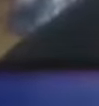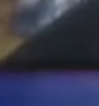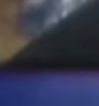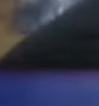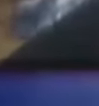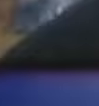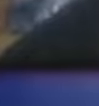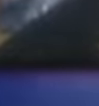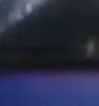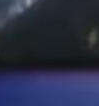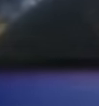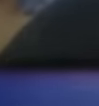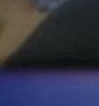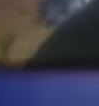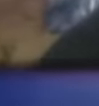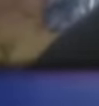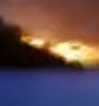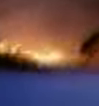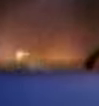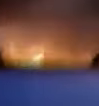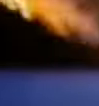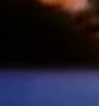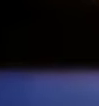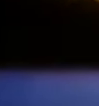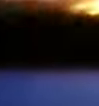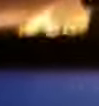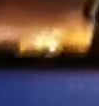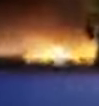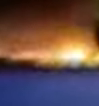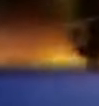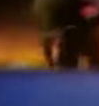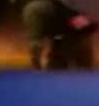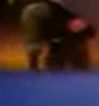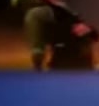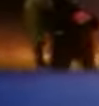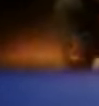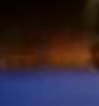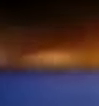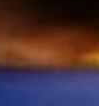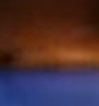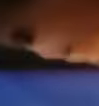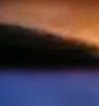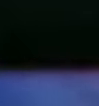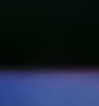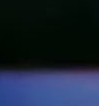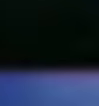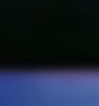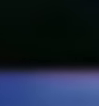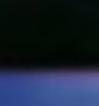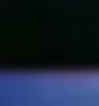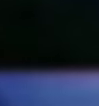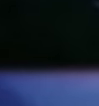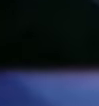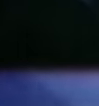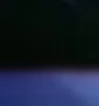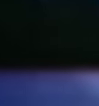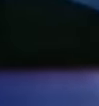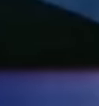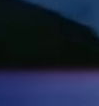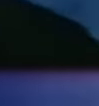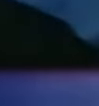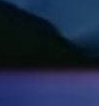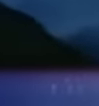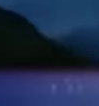Por segundo día, el cuerpo de bomberos intenta apagar el incendio forestal en el Cerro Atacazo, que ya ha consumido más de